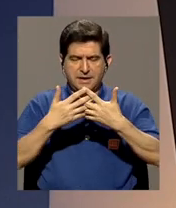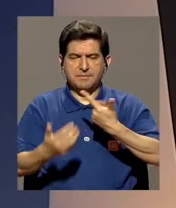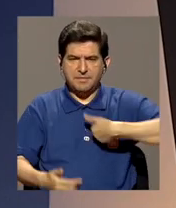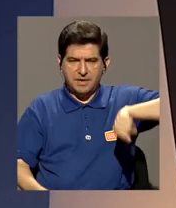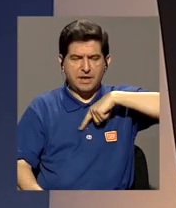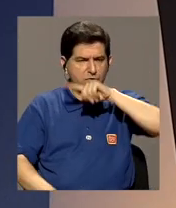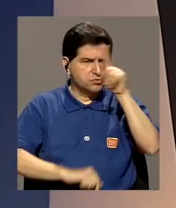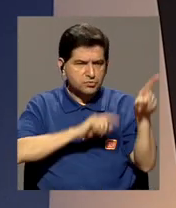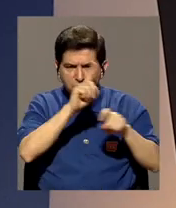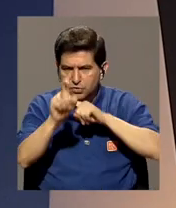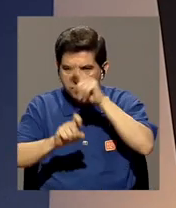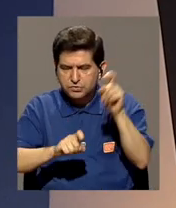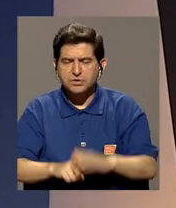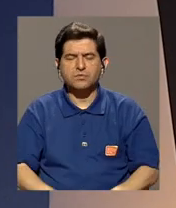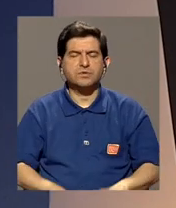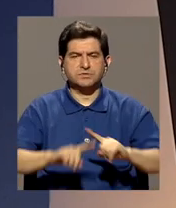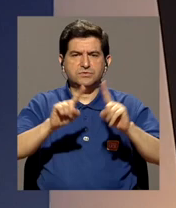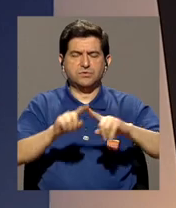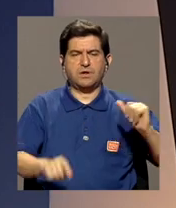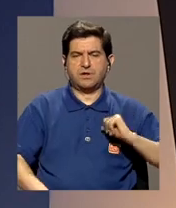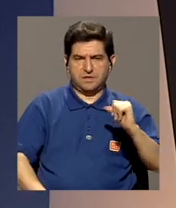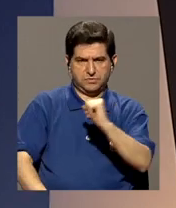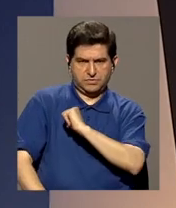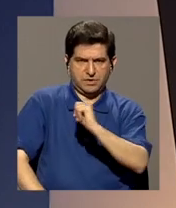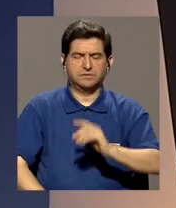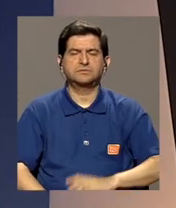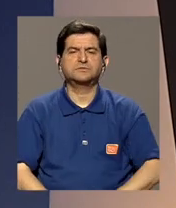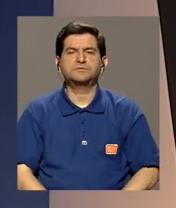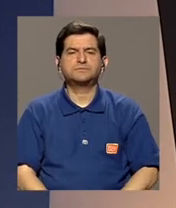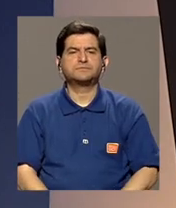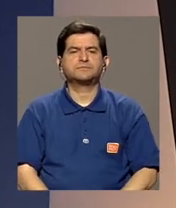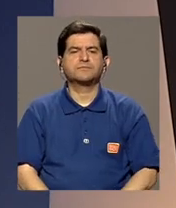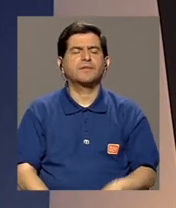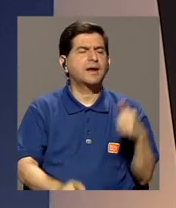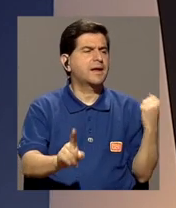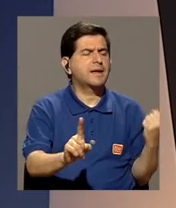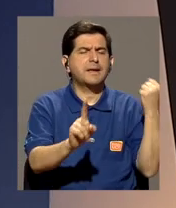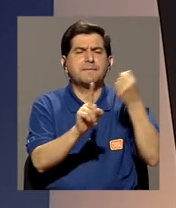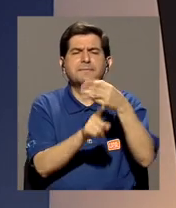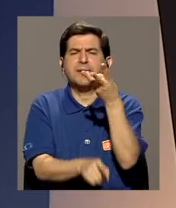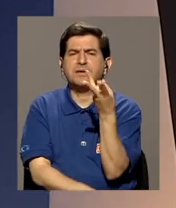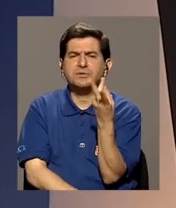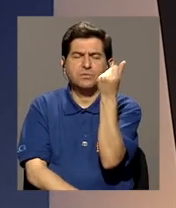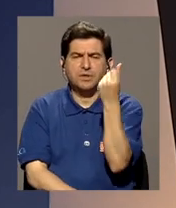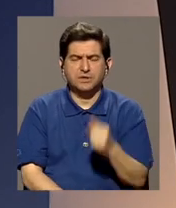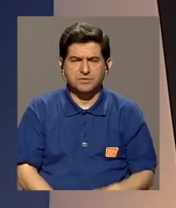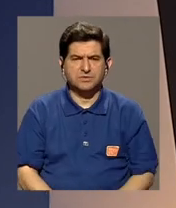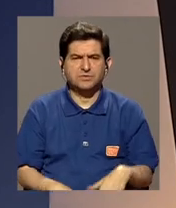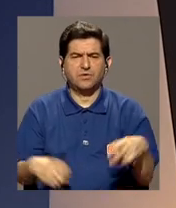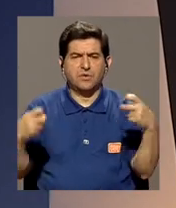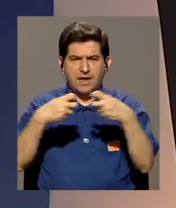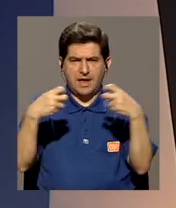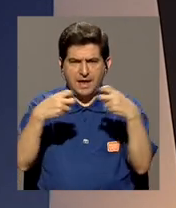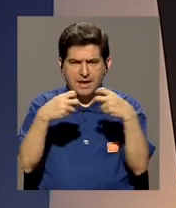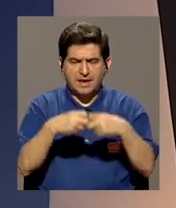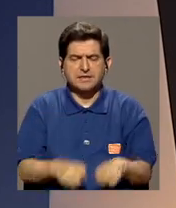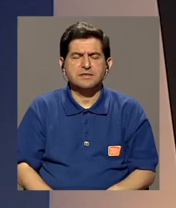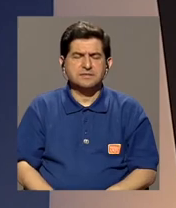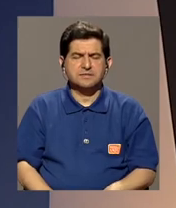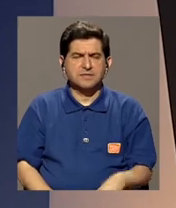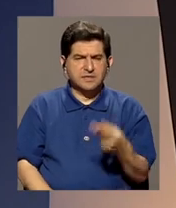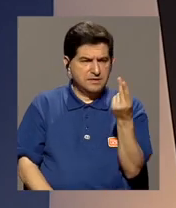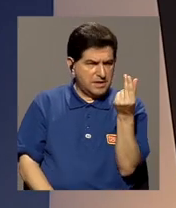encuestas a los asociados y cuánto impacta el costo de la electricidad y los